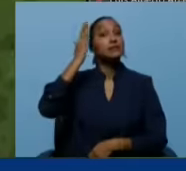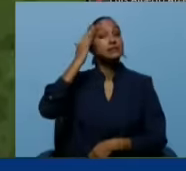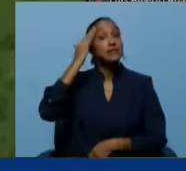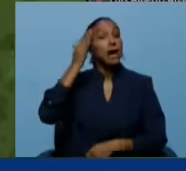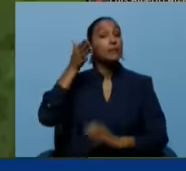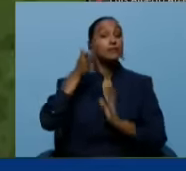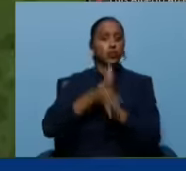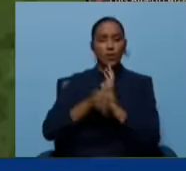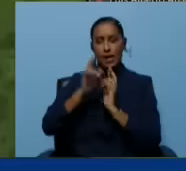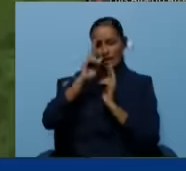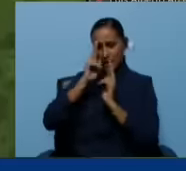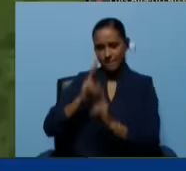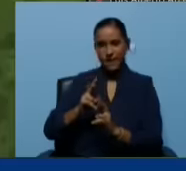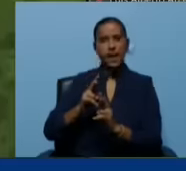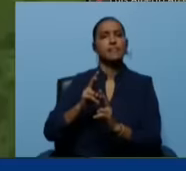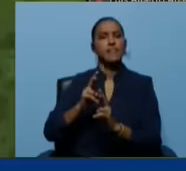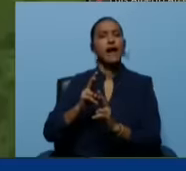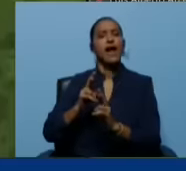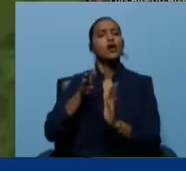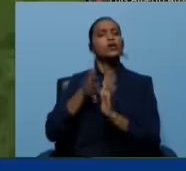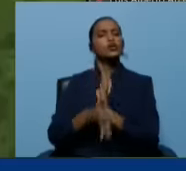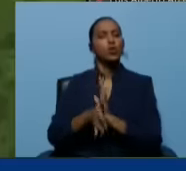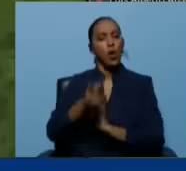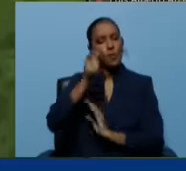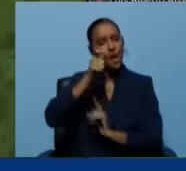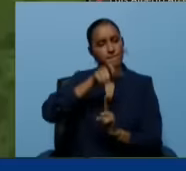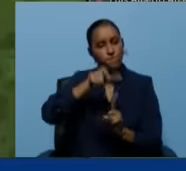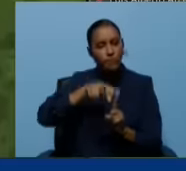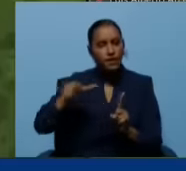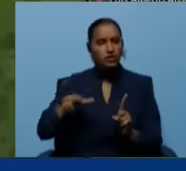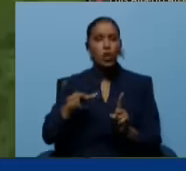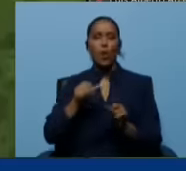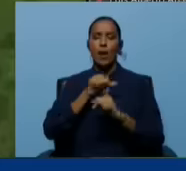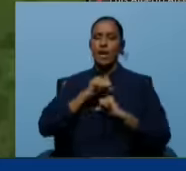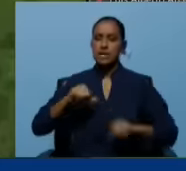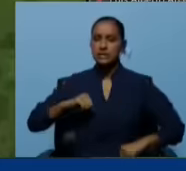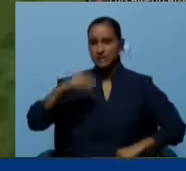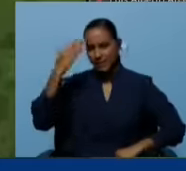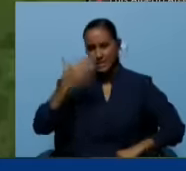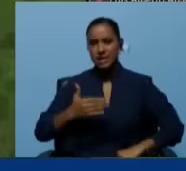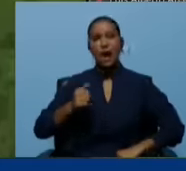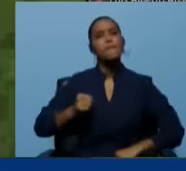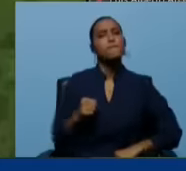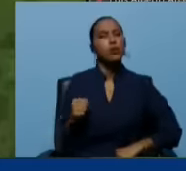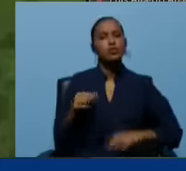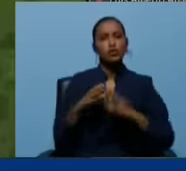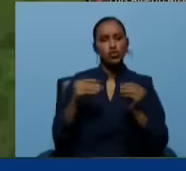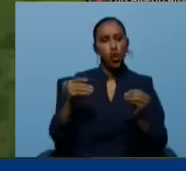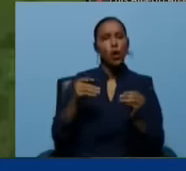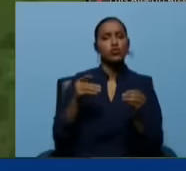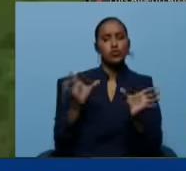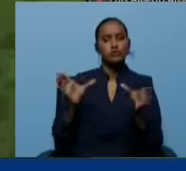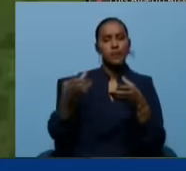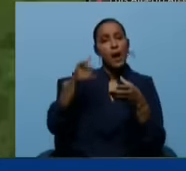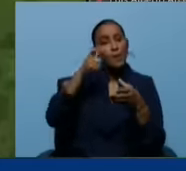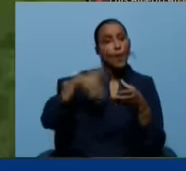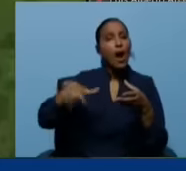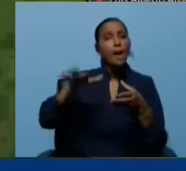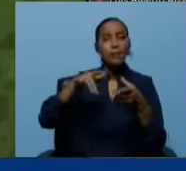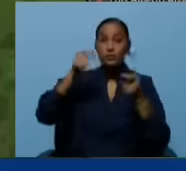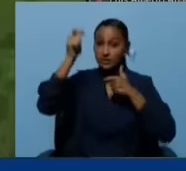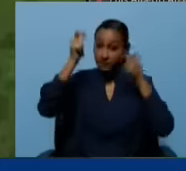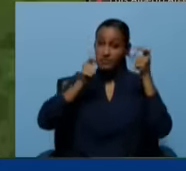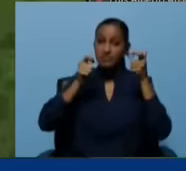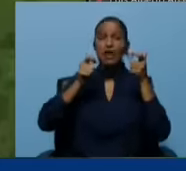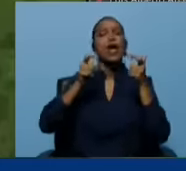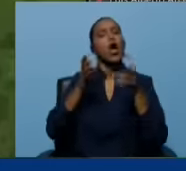cívico-militar bolivariana y chavista del pueblo venezolano, confía en que con esa fuerza la patria de